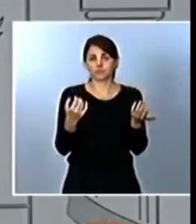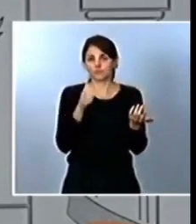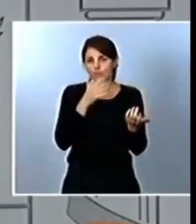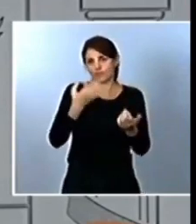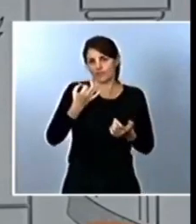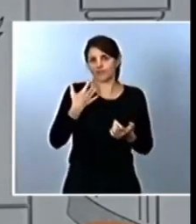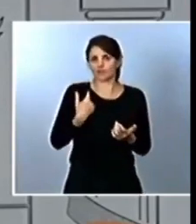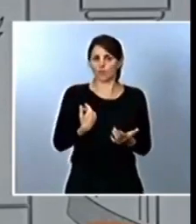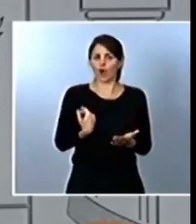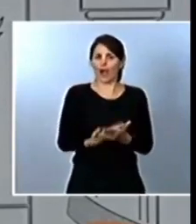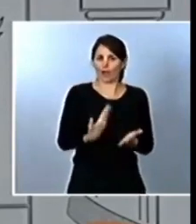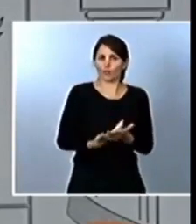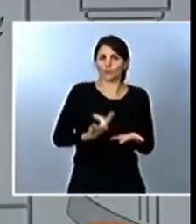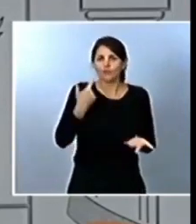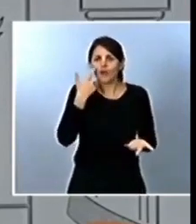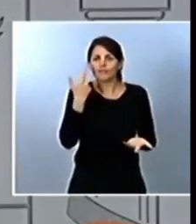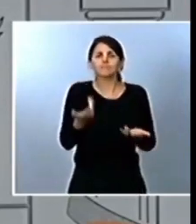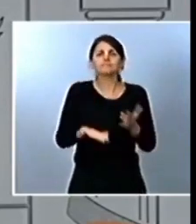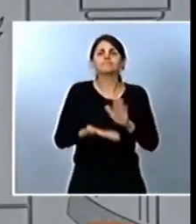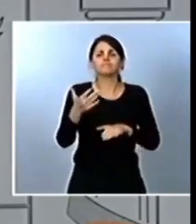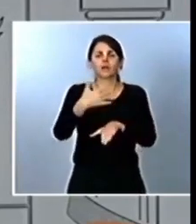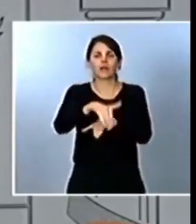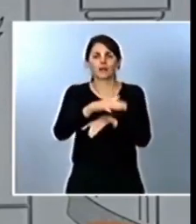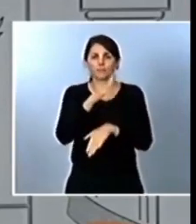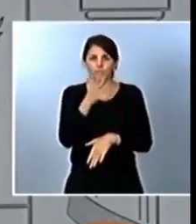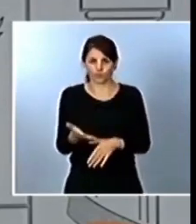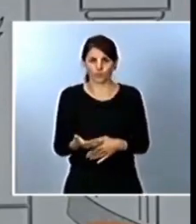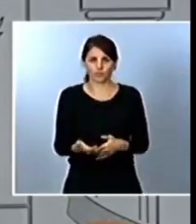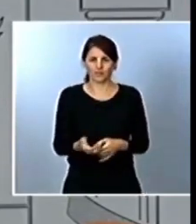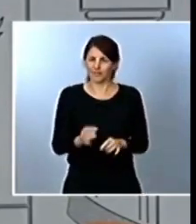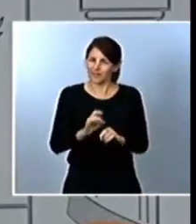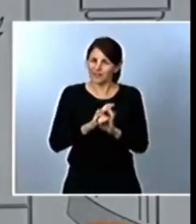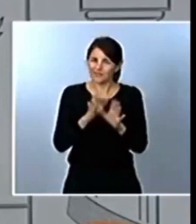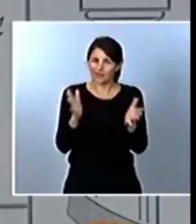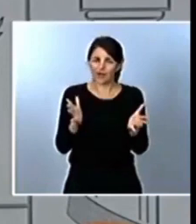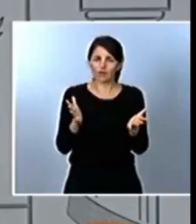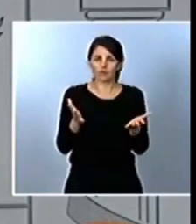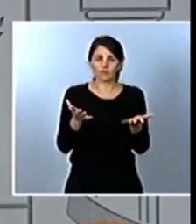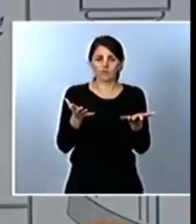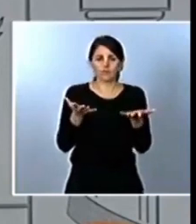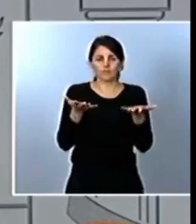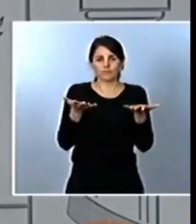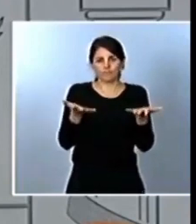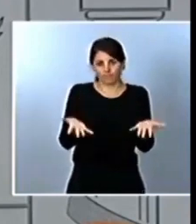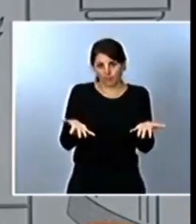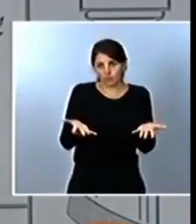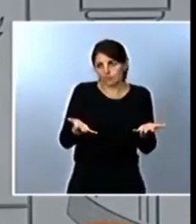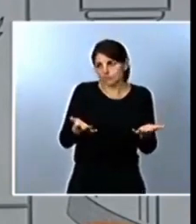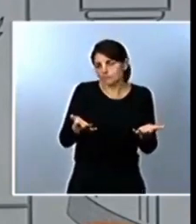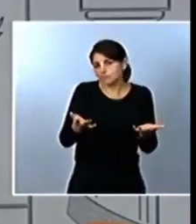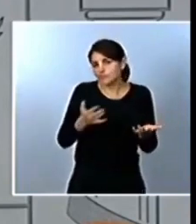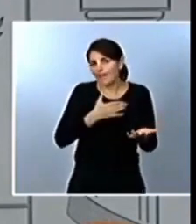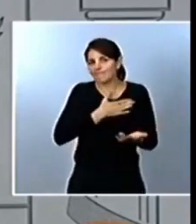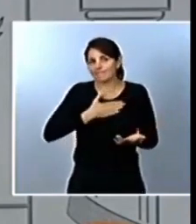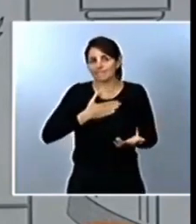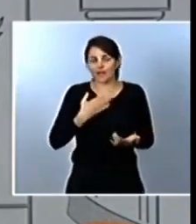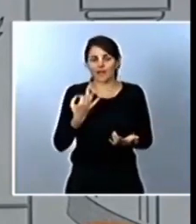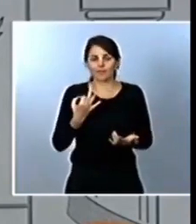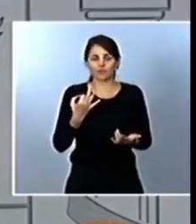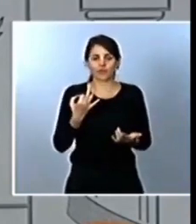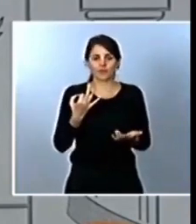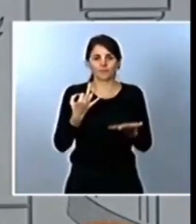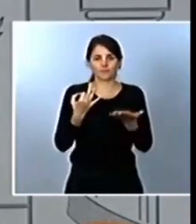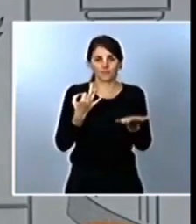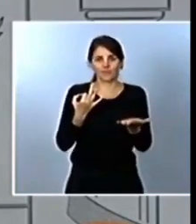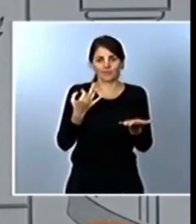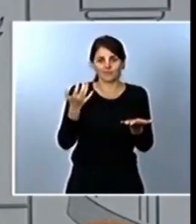antes he hecho referencia, y que evidentemente tendrán una traslación, esperemos, en la curva de contagios y, por tanto,